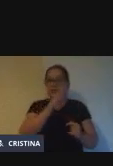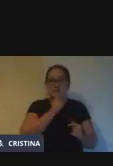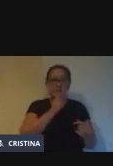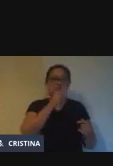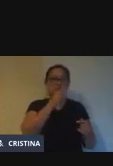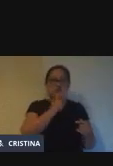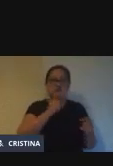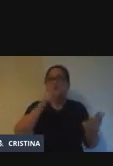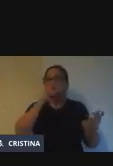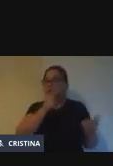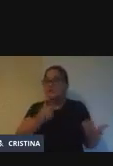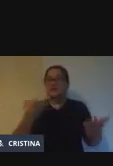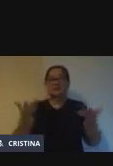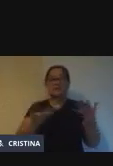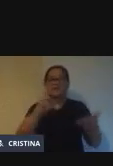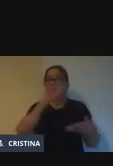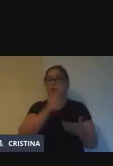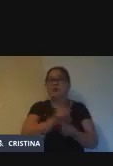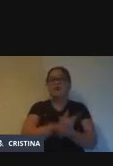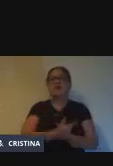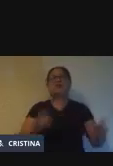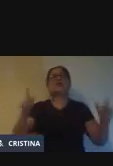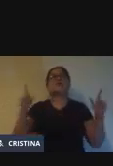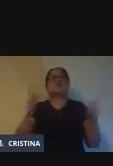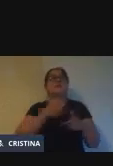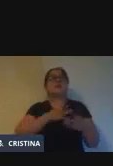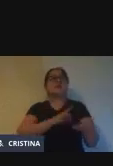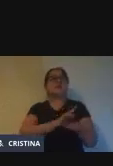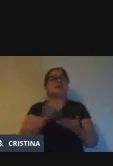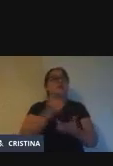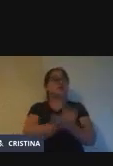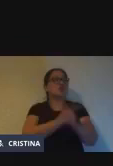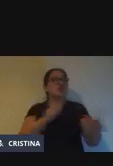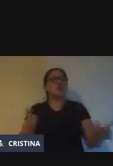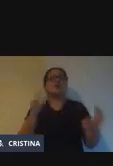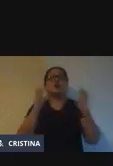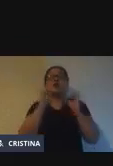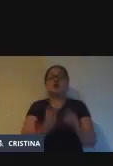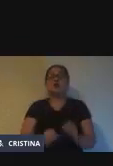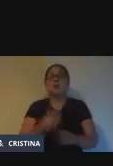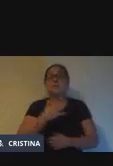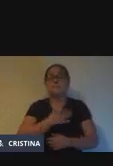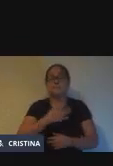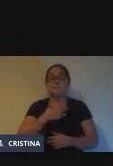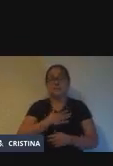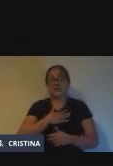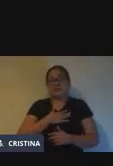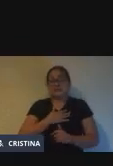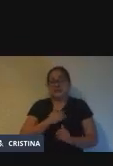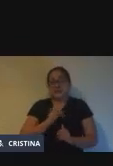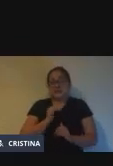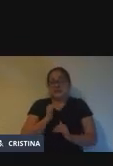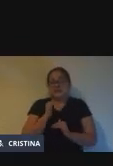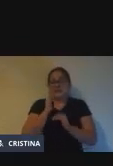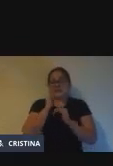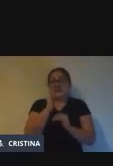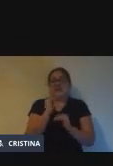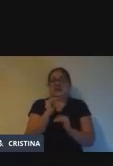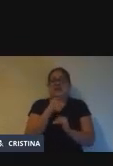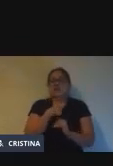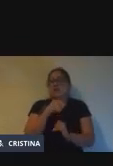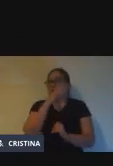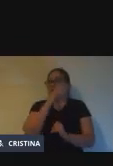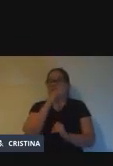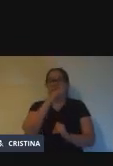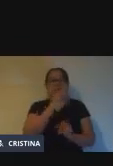por así decirlo, a nuestro derecho a la libertad o al acceso, o estas limitaciones que nos están poniendo de